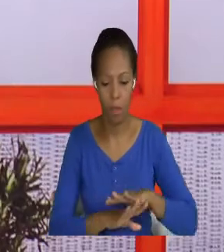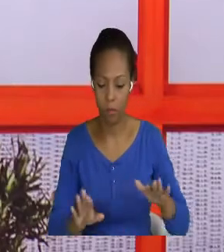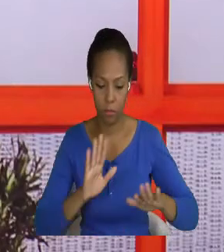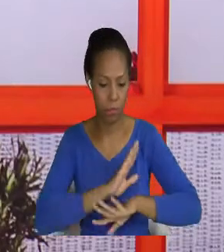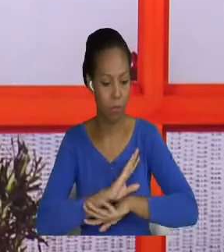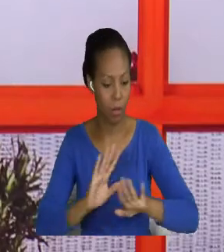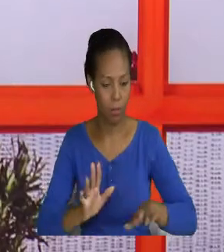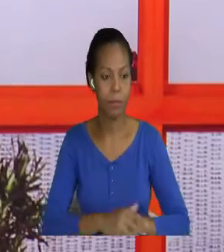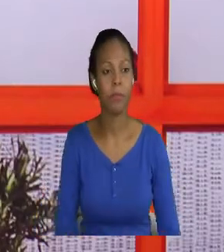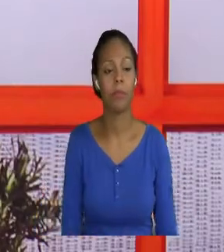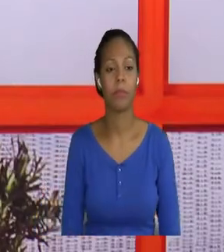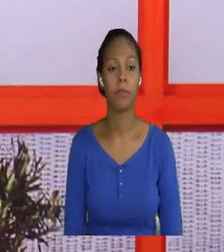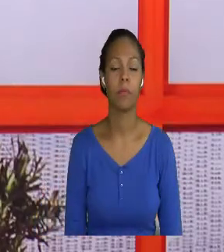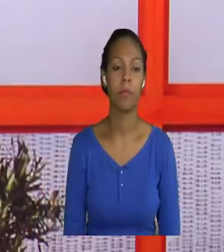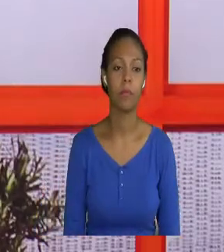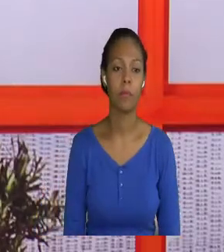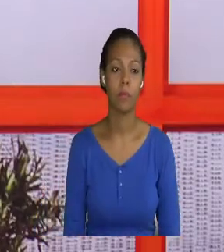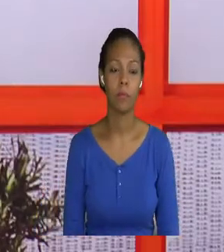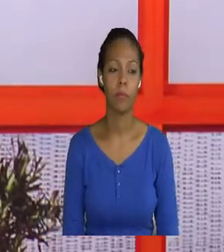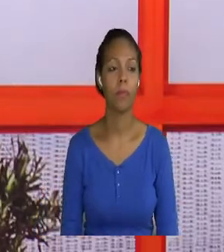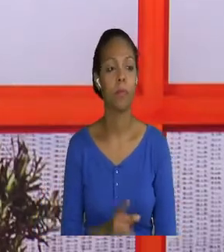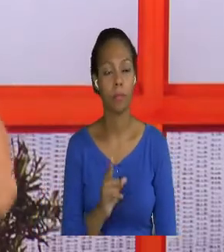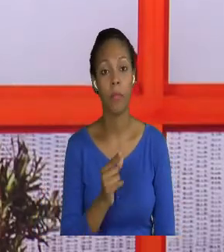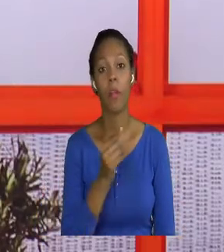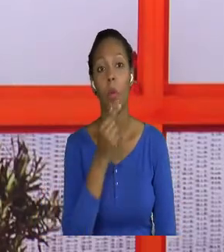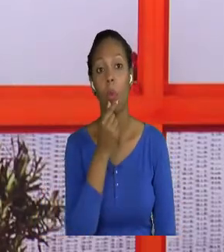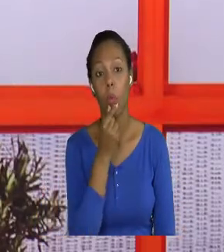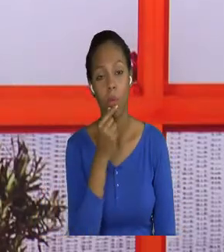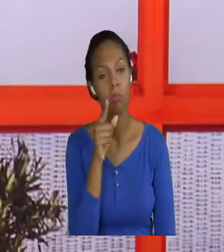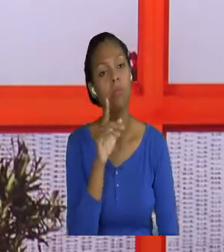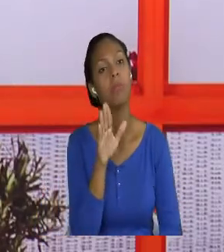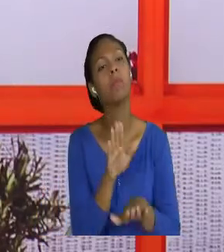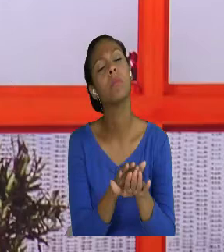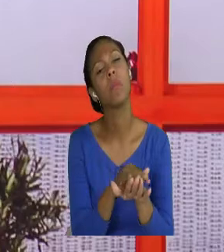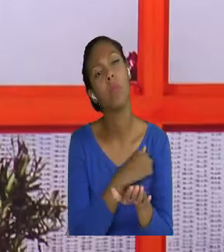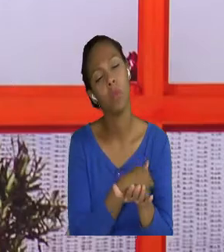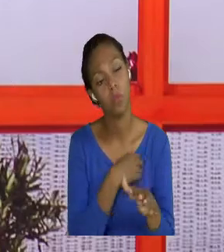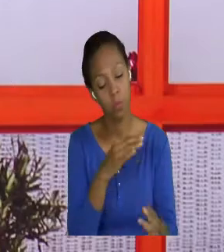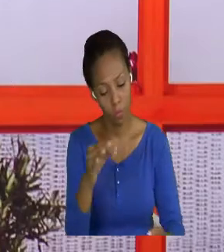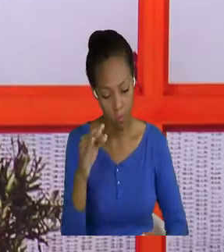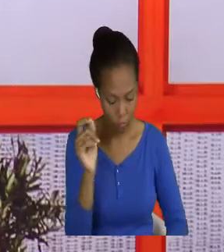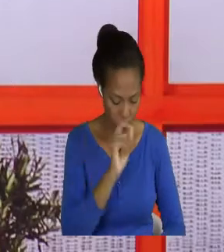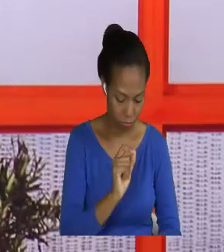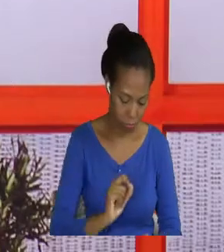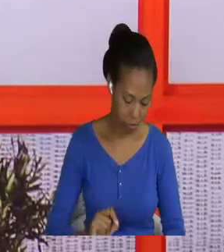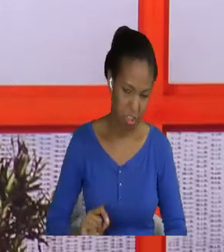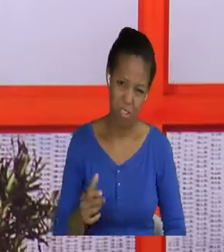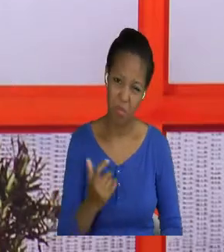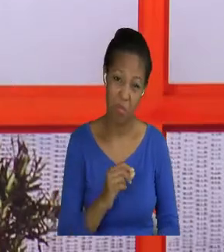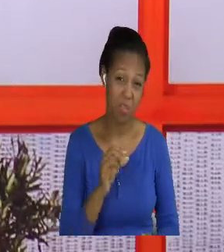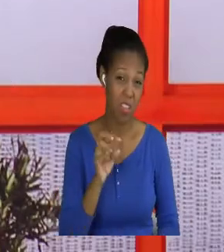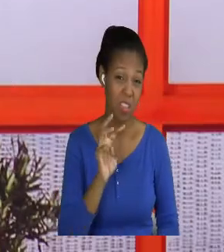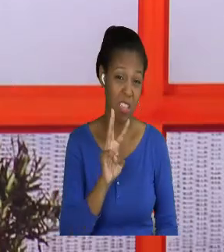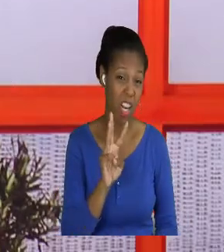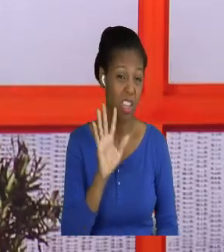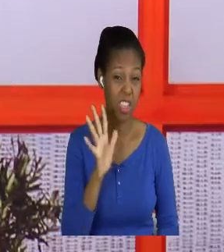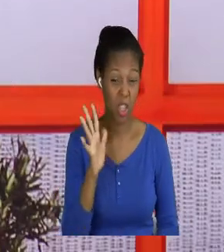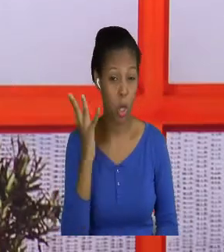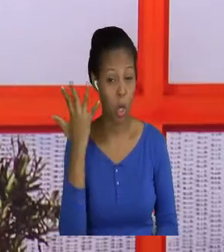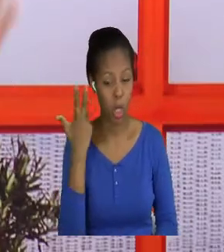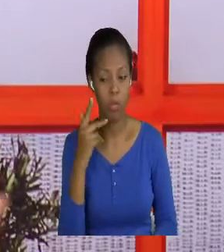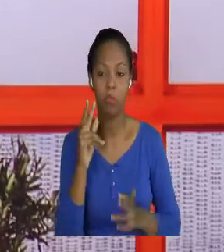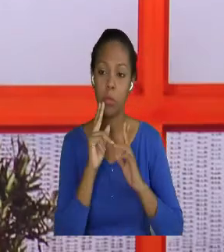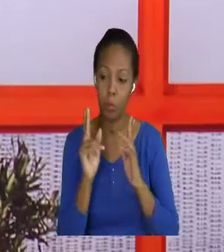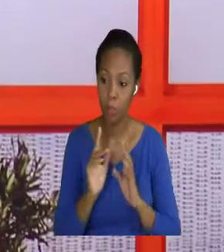En Tránsito pues allega todos los documentos que allí le soliciten, y en un término de entre tres y cinco días le están dando respuesta, y